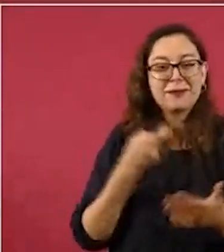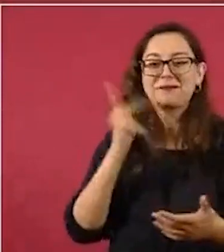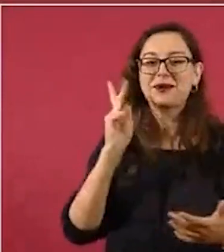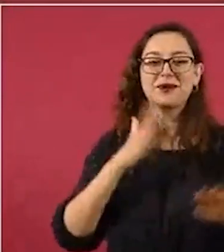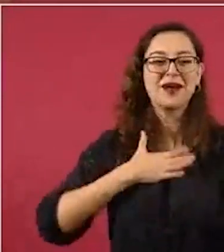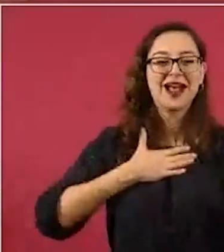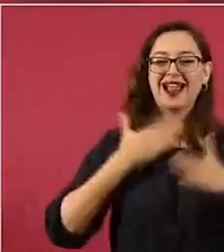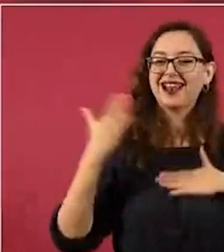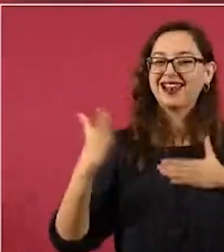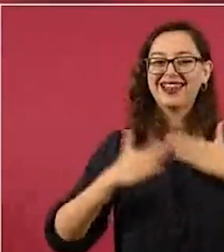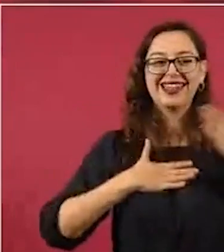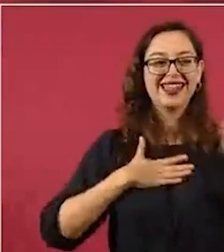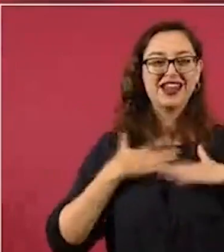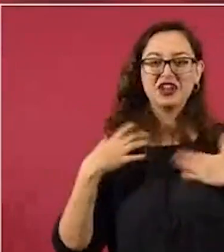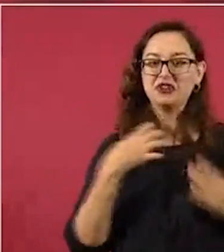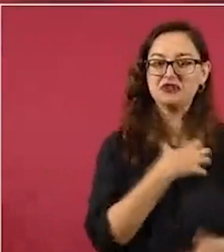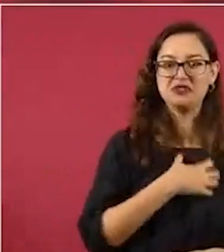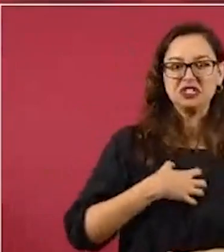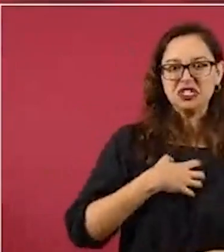Nada de...